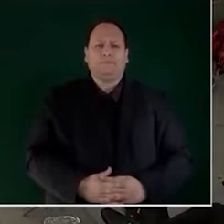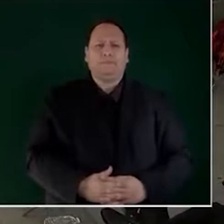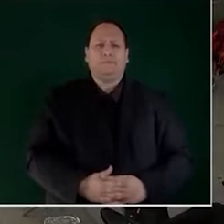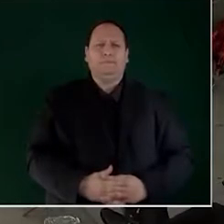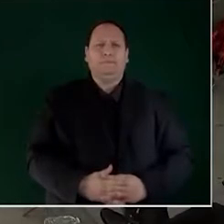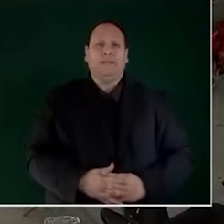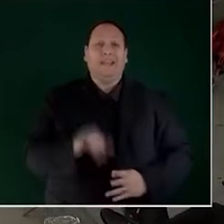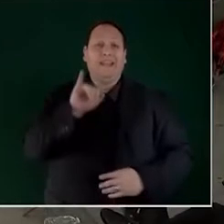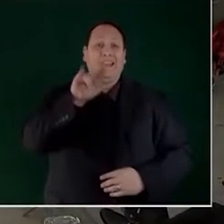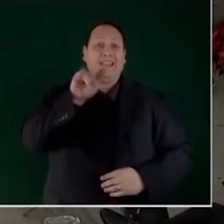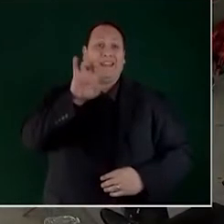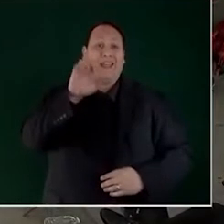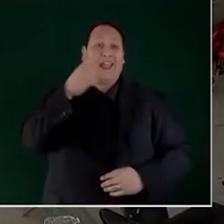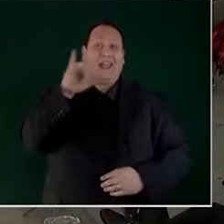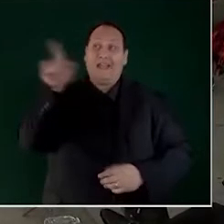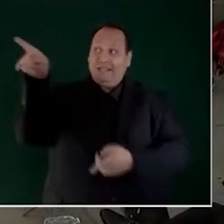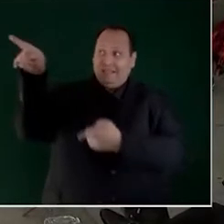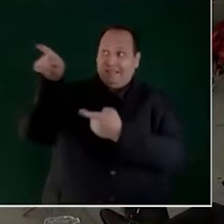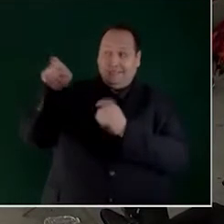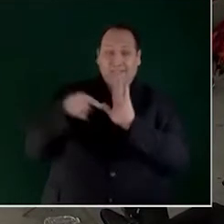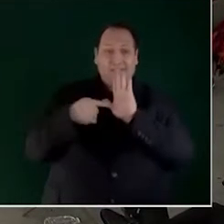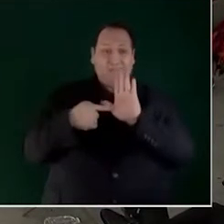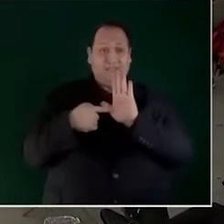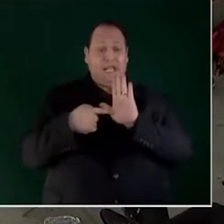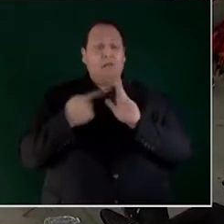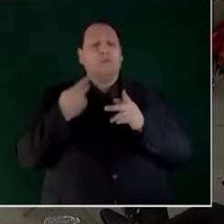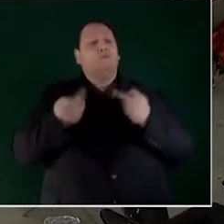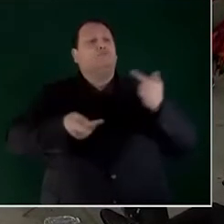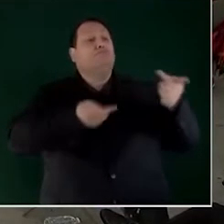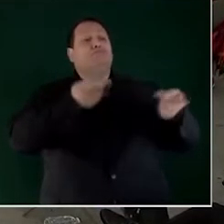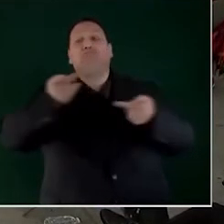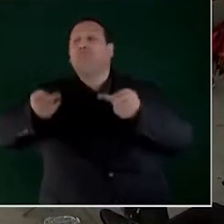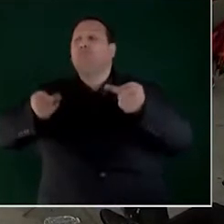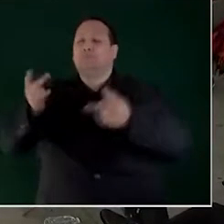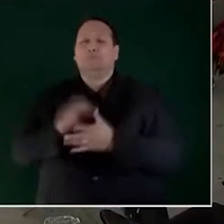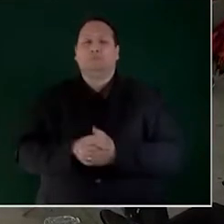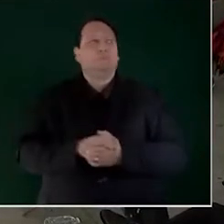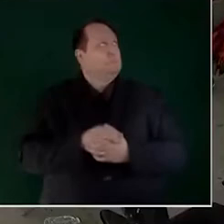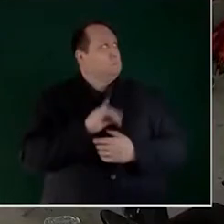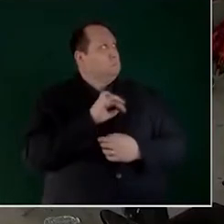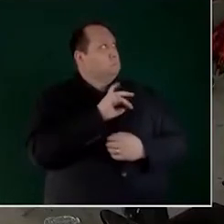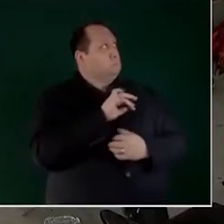Es del INEGI, mire, le preguntan a la gente. Sí.